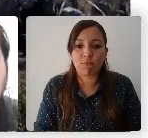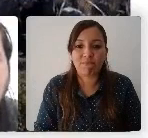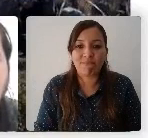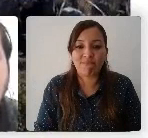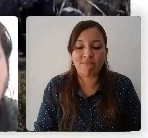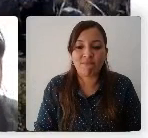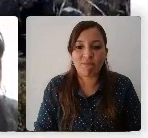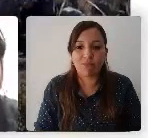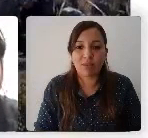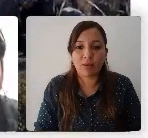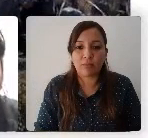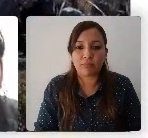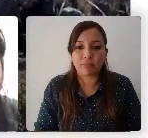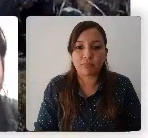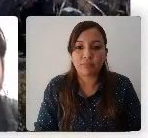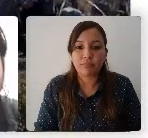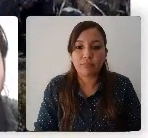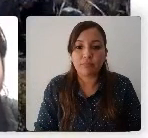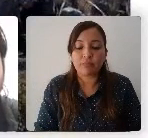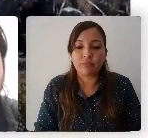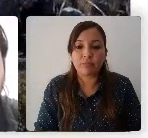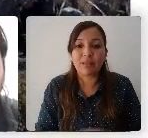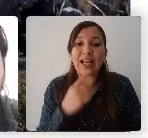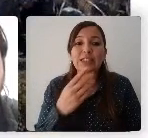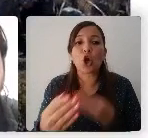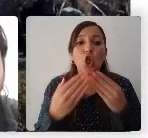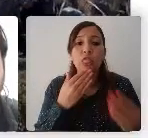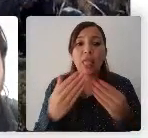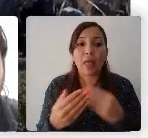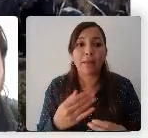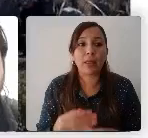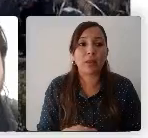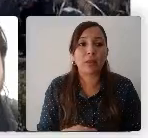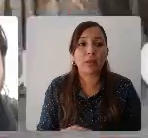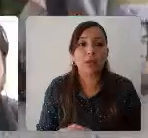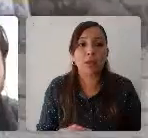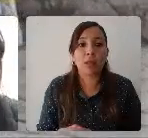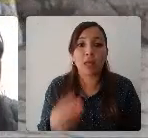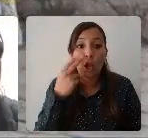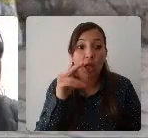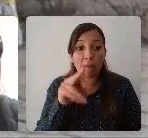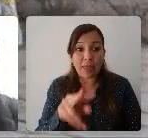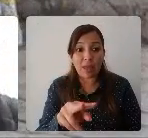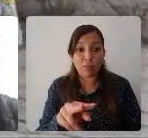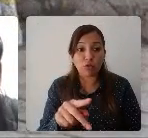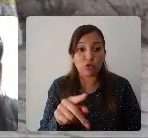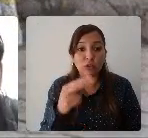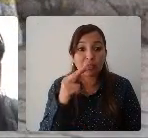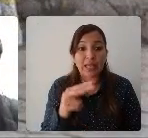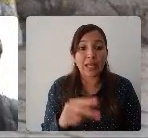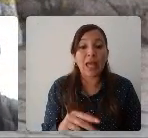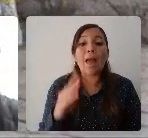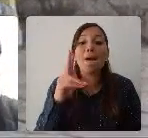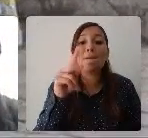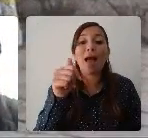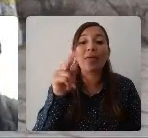sí, listo. Sí, me quedé en el destino que estábamos, en el destino del Valle del